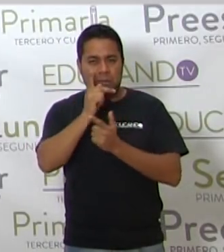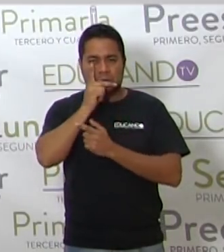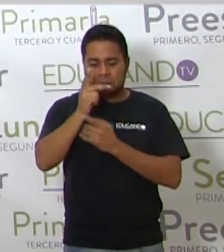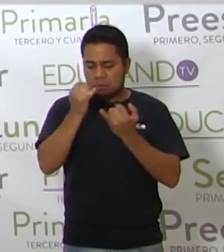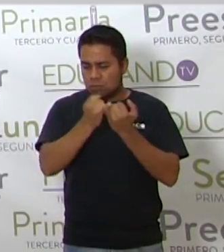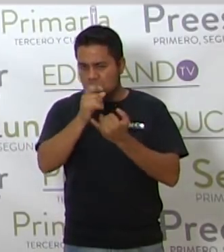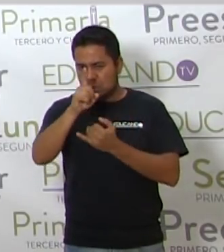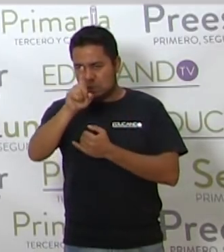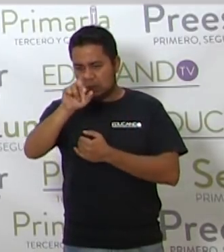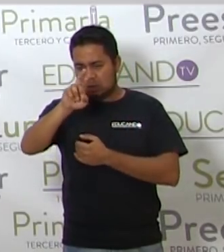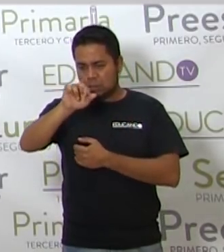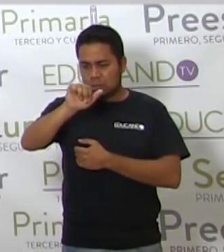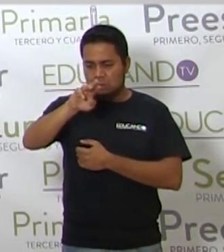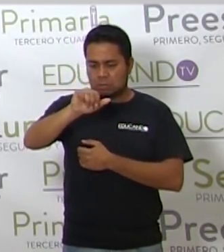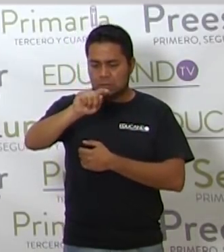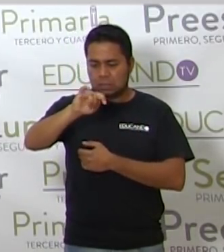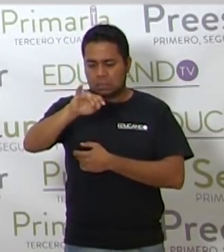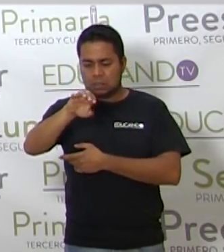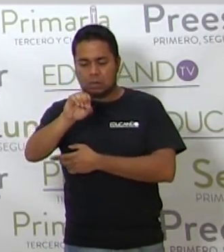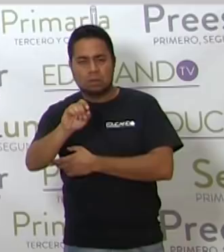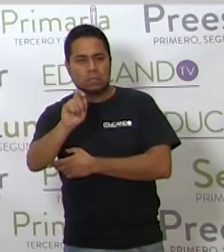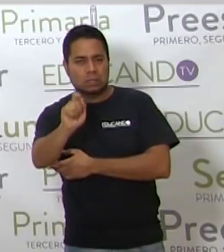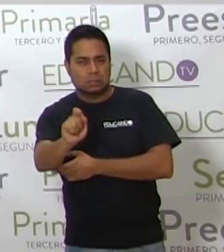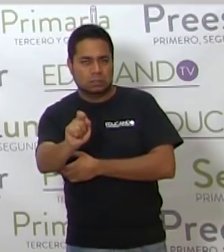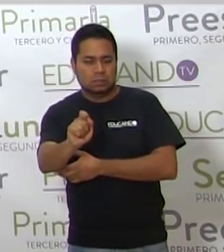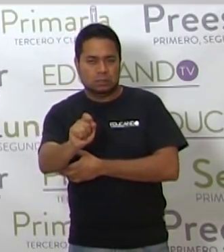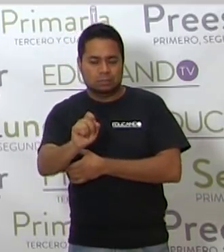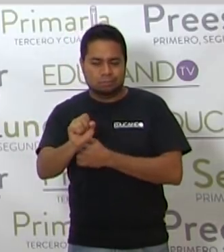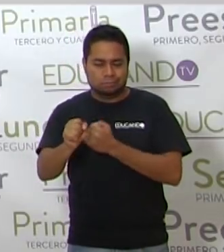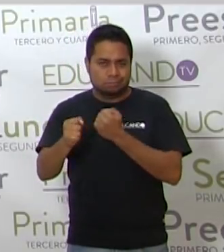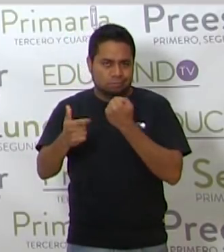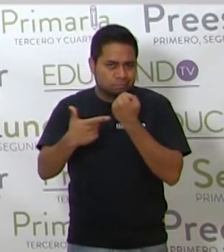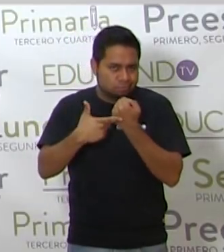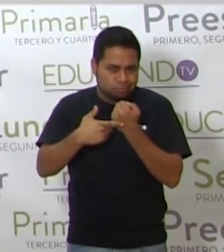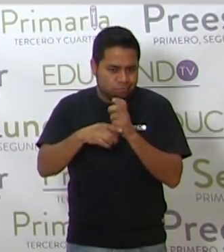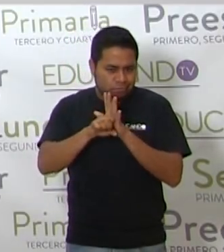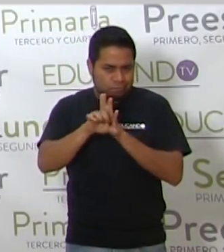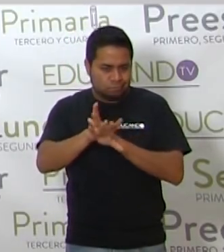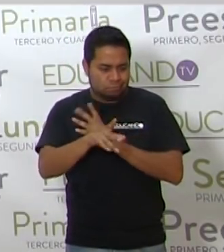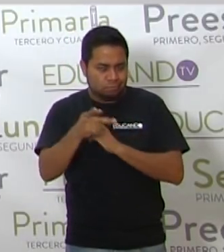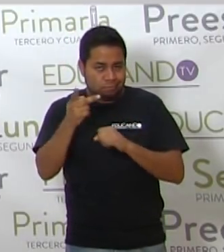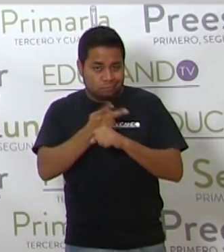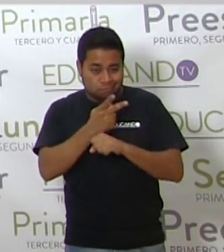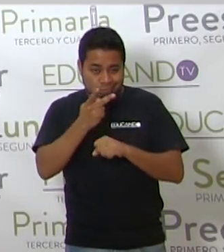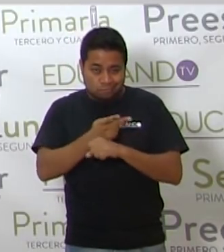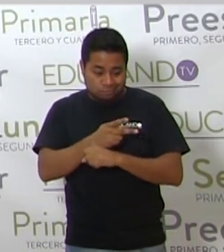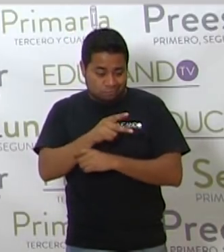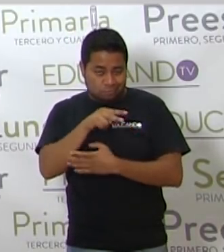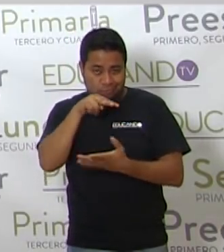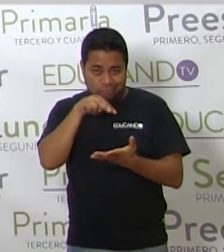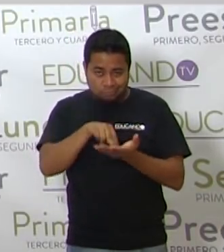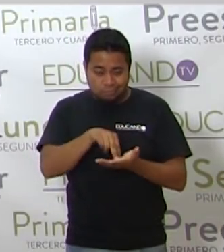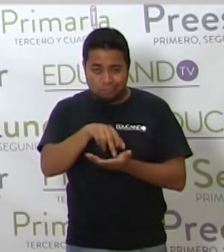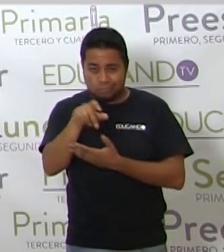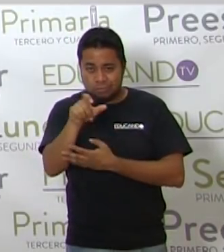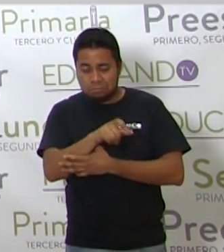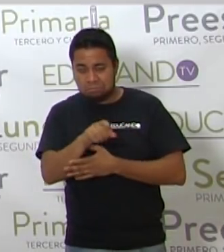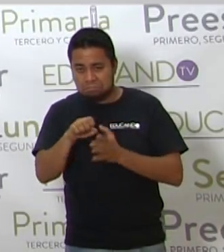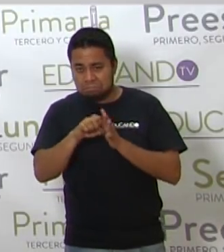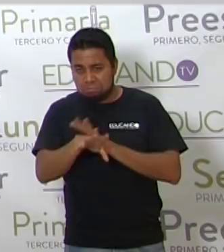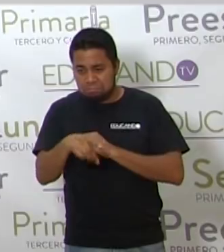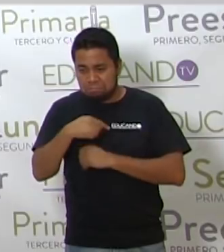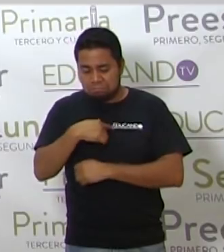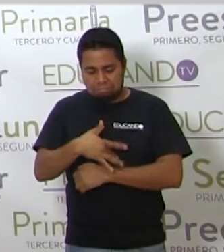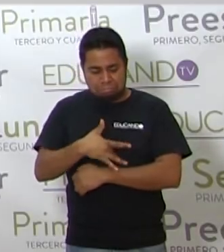dramático. Entonces, nos referimos a algo que está sucediendo o que suceden cuando comunicas